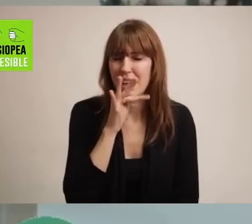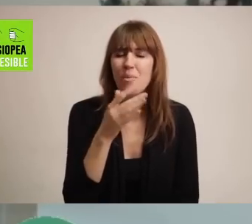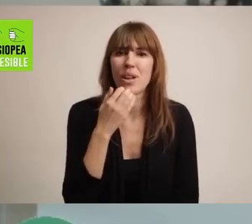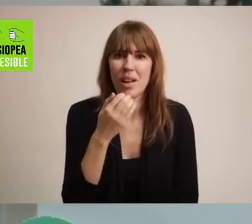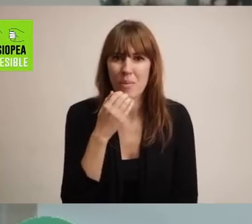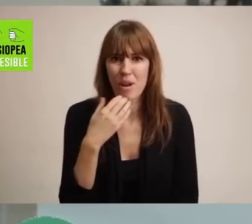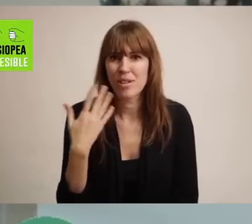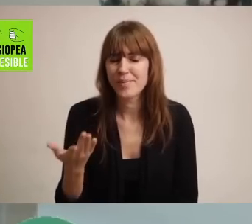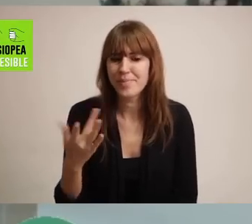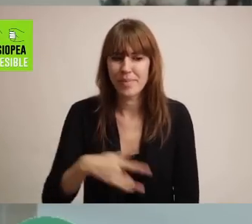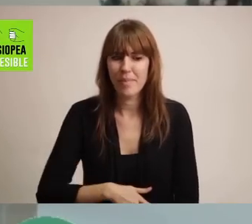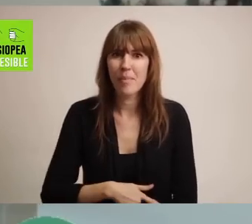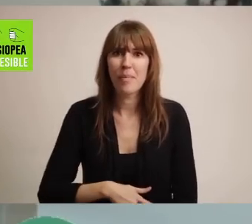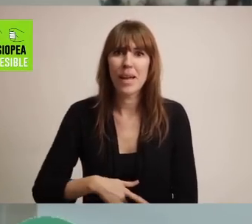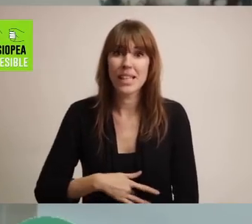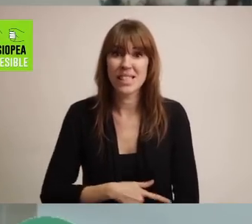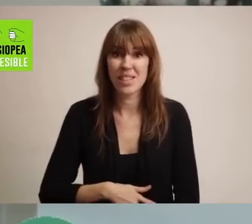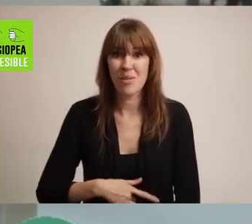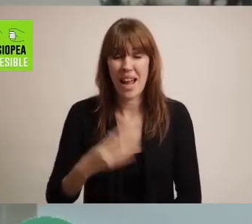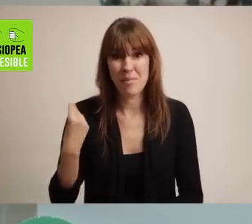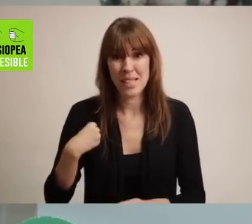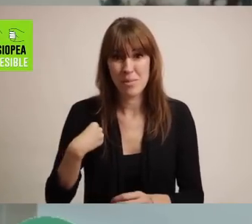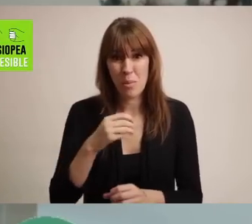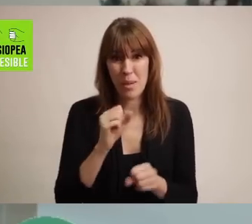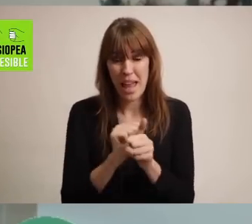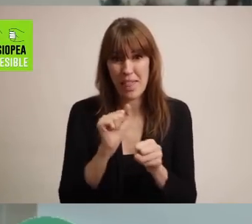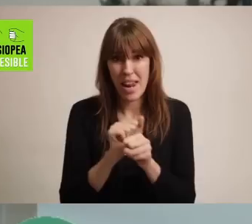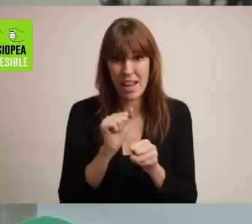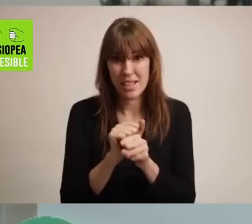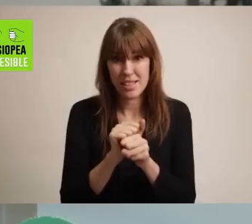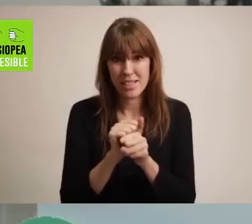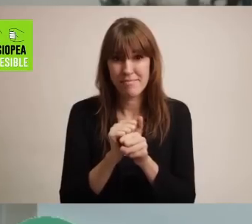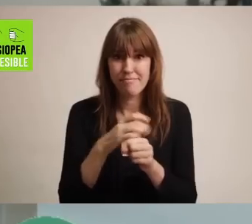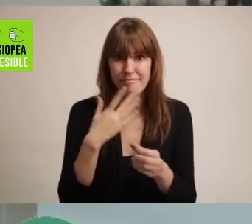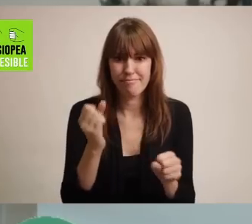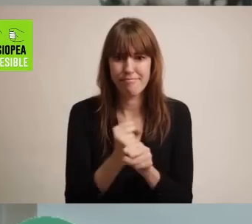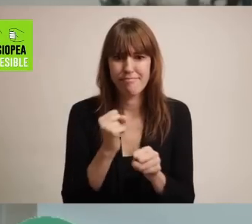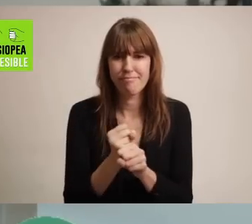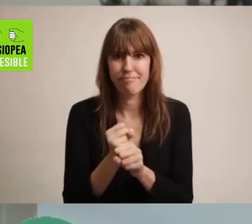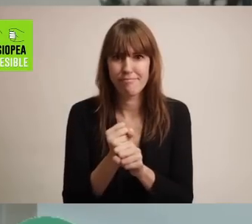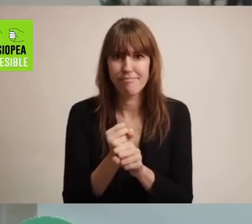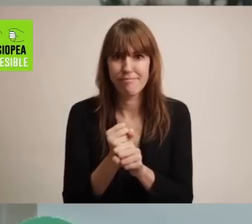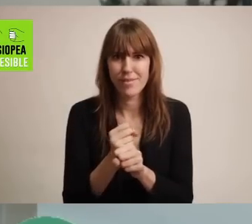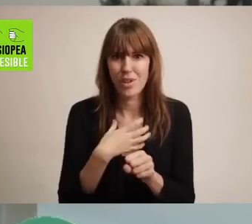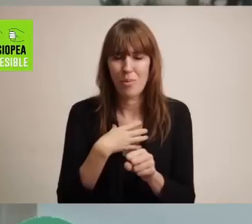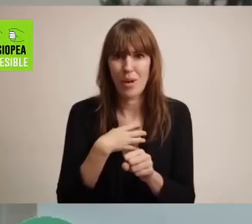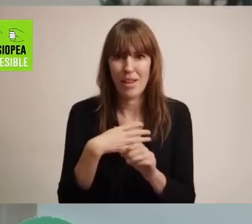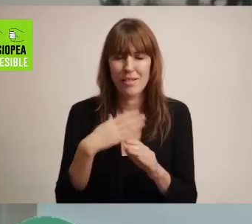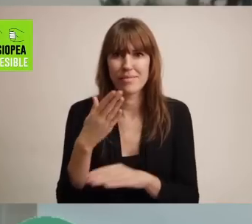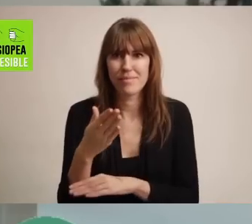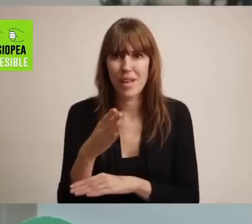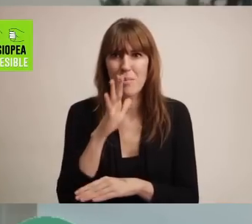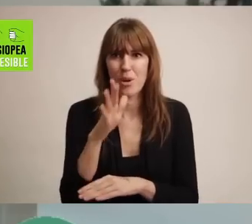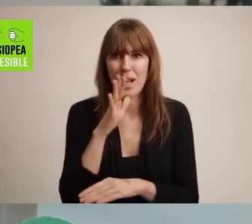Que si yo tengo una vesícula bloqueada con piedras o que la pobrecita no puede trabajar, es porque me estoy